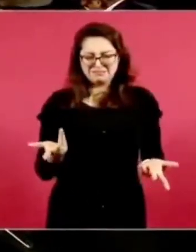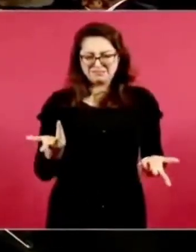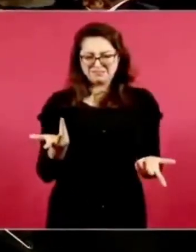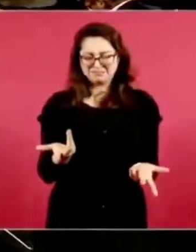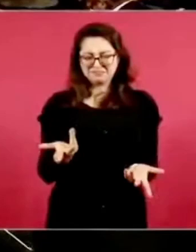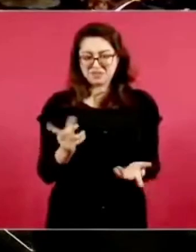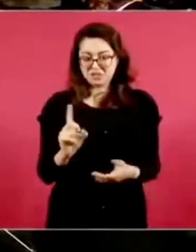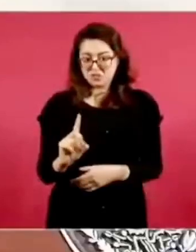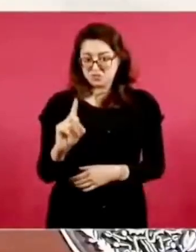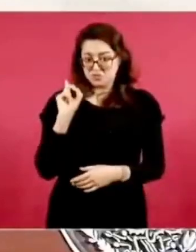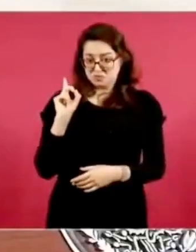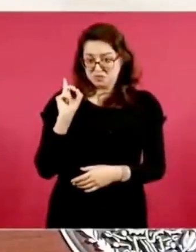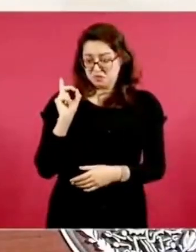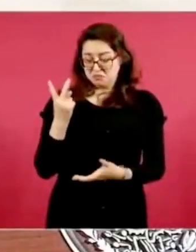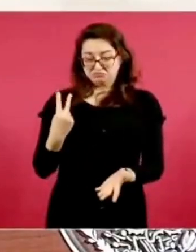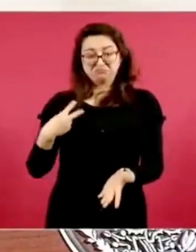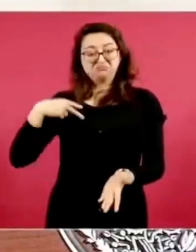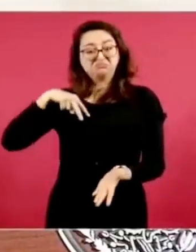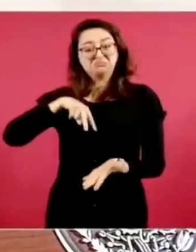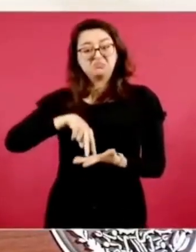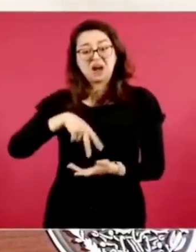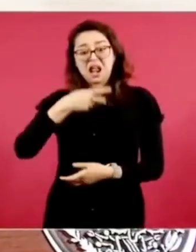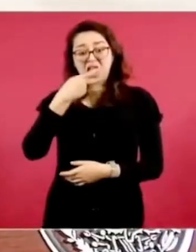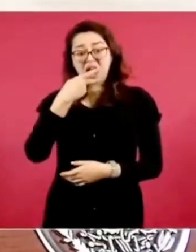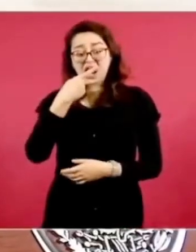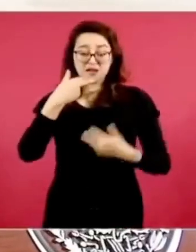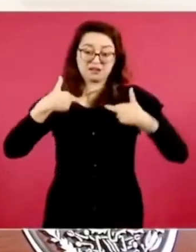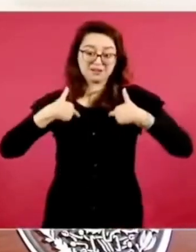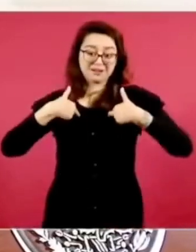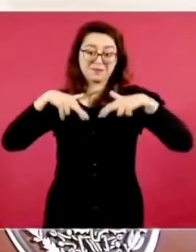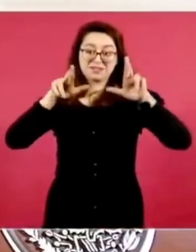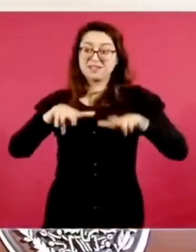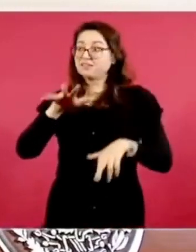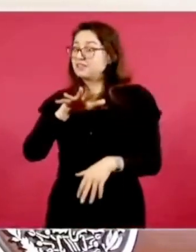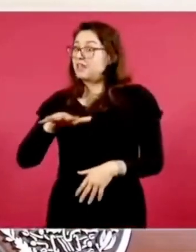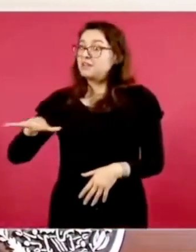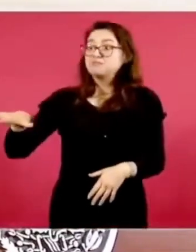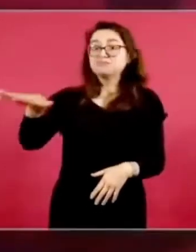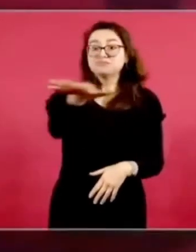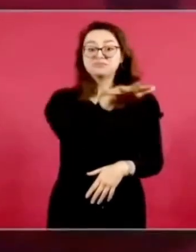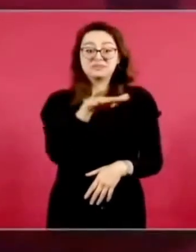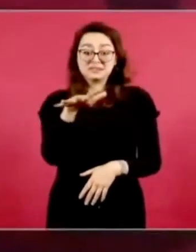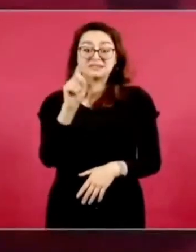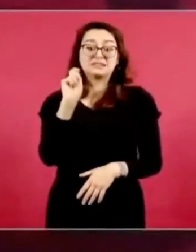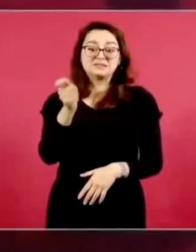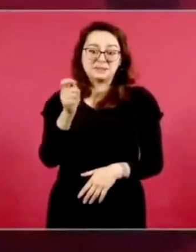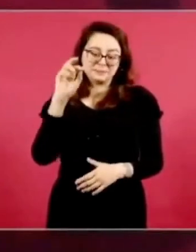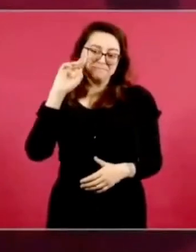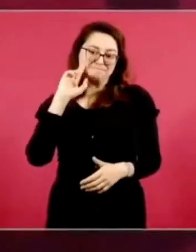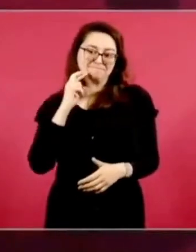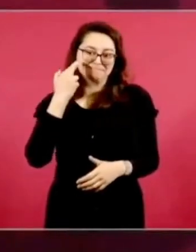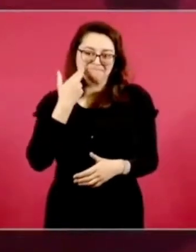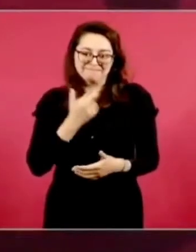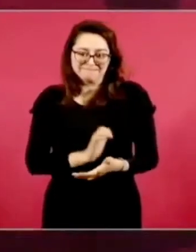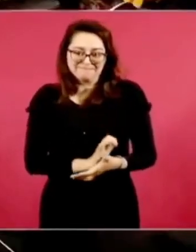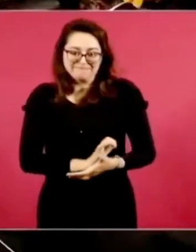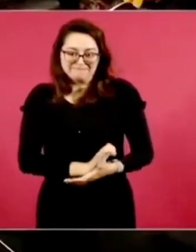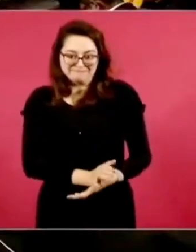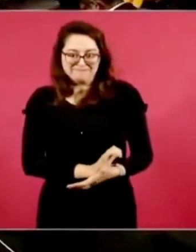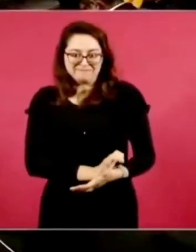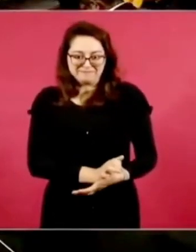el representante de todo este bloque. Y ya ni hablemos